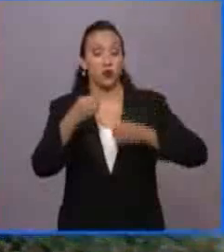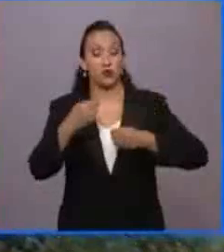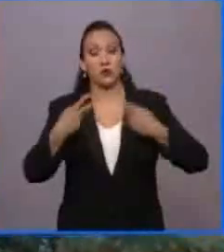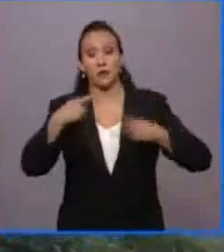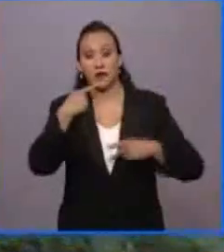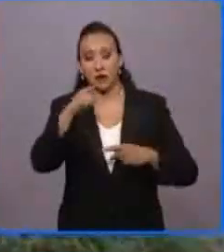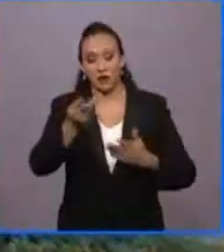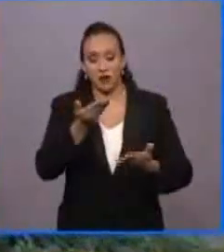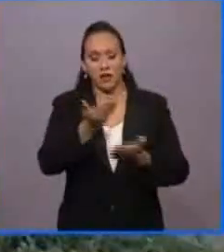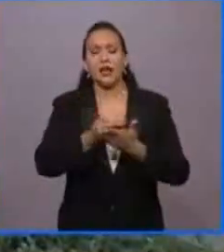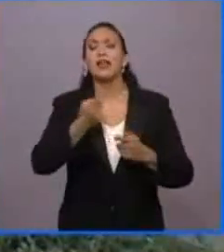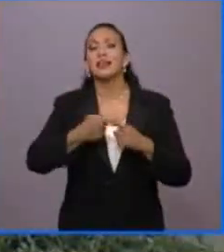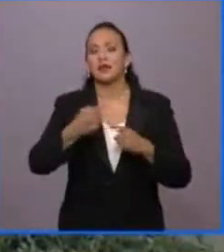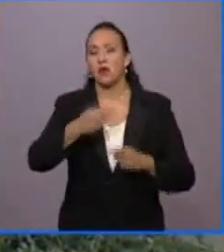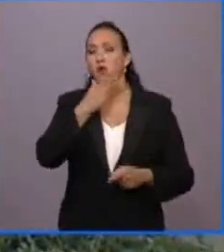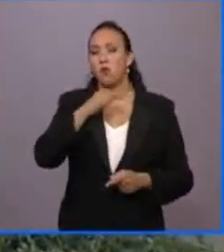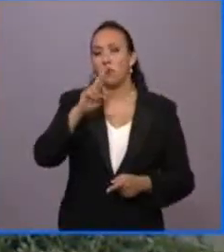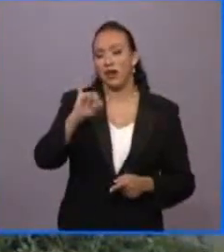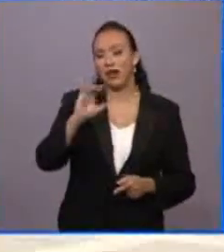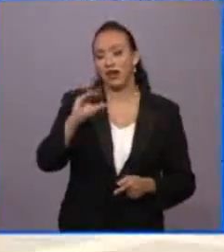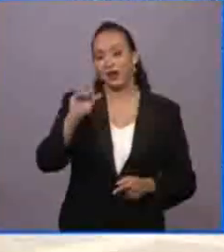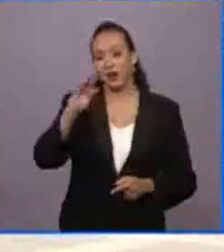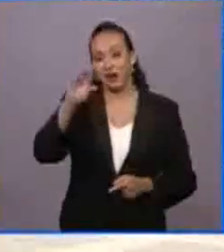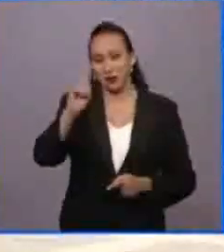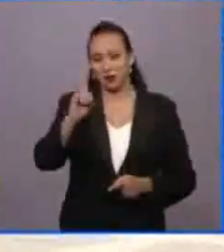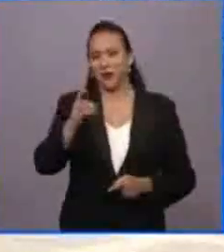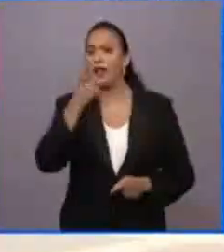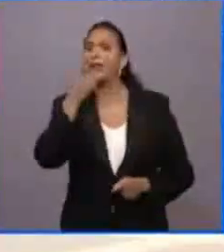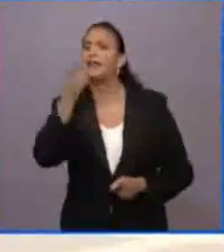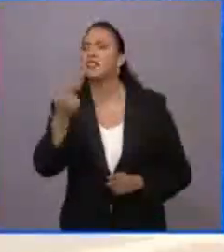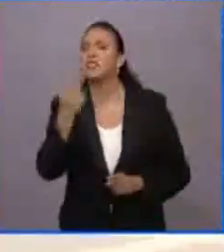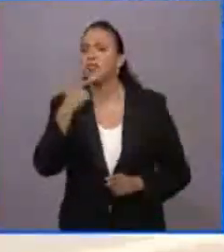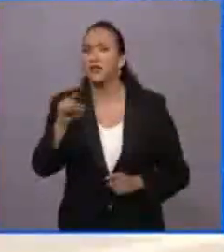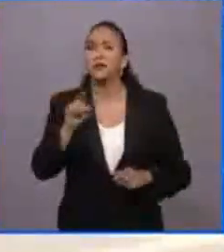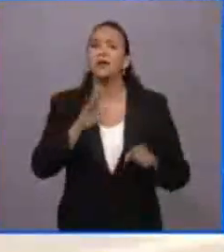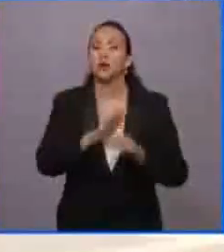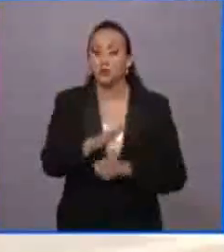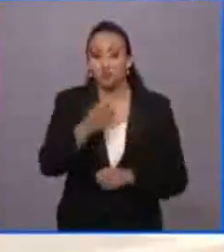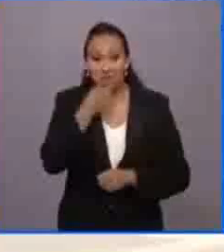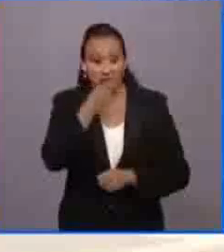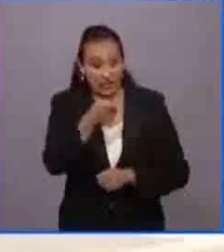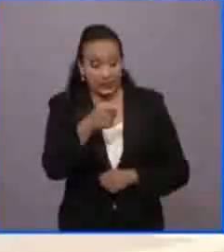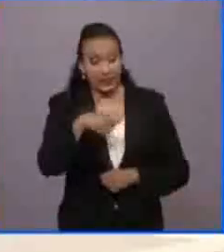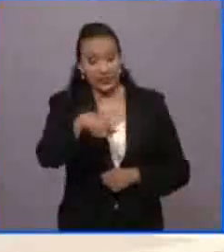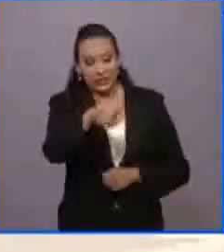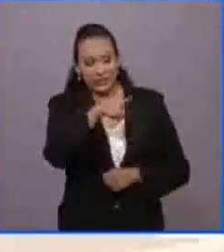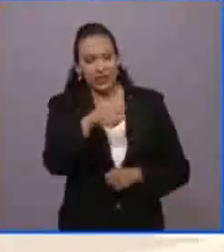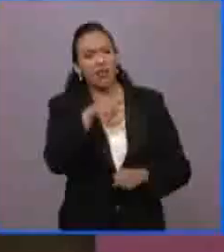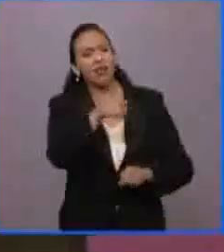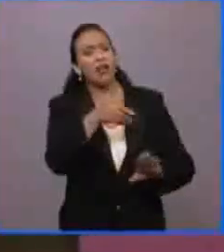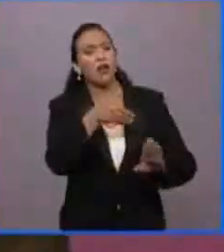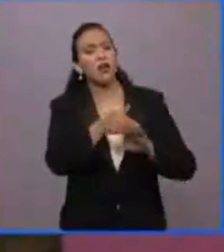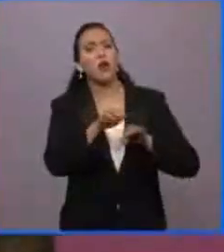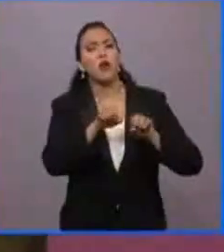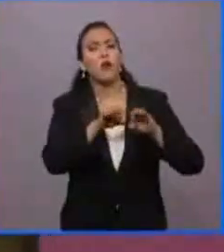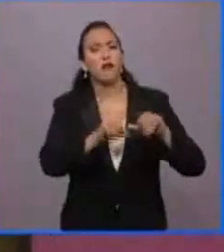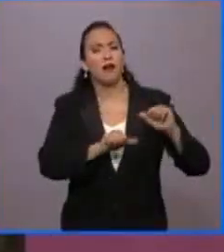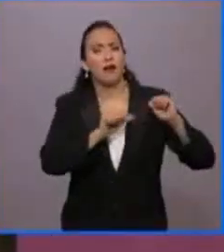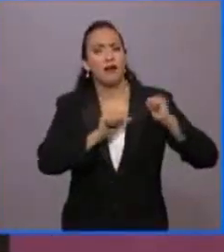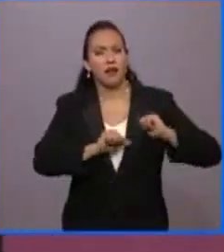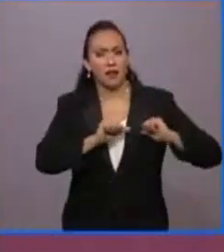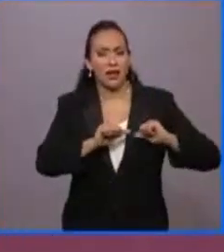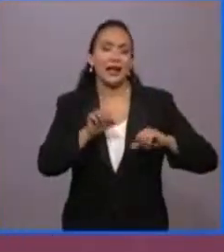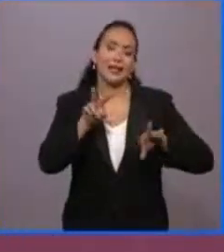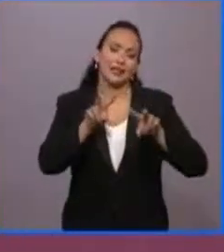por Ricardo Alejandro Vázquez Álvarez, en el que impugna la respuesta del encargado de despacho de la Dirección Ejecutiva